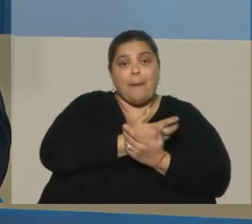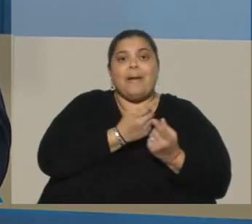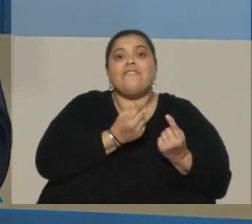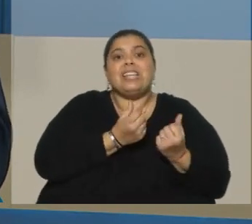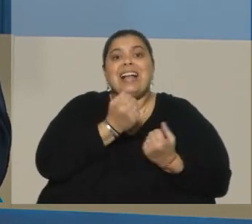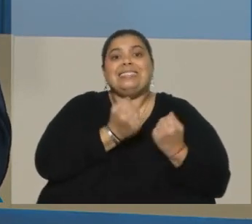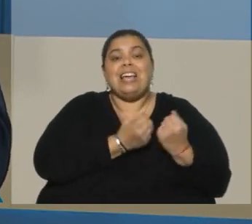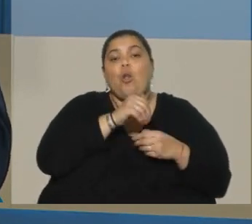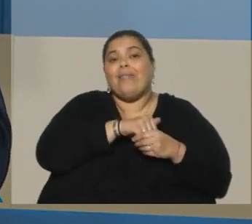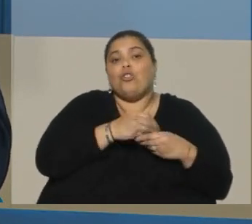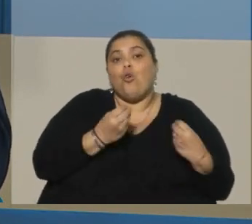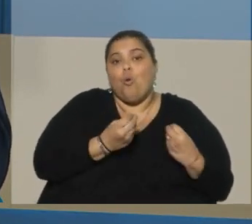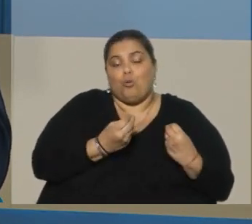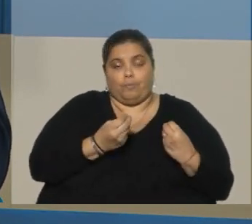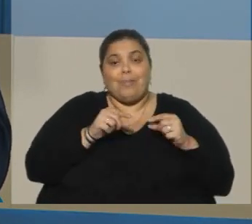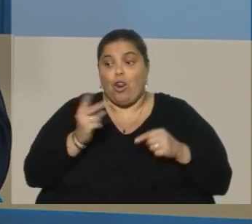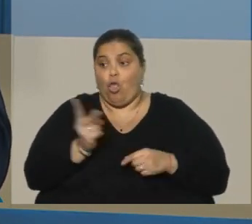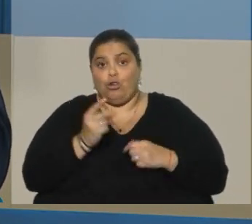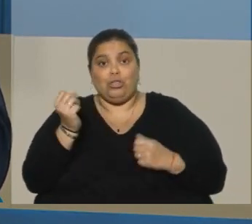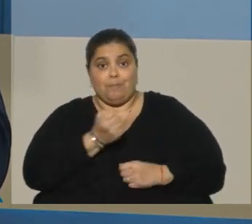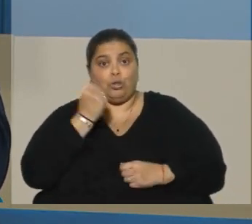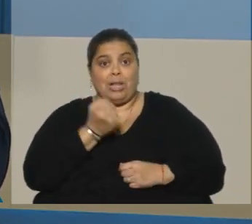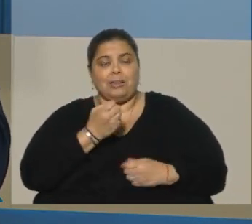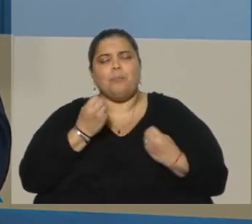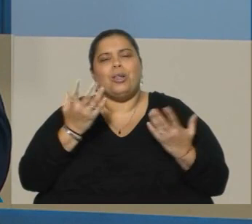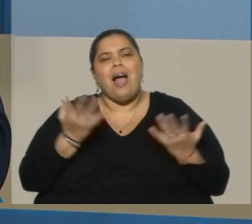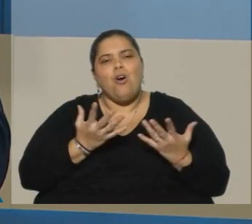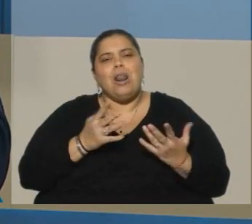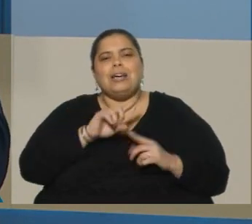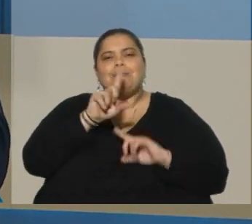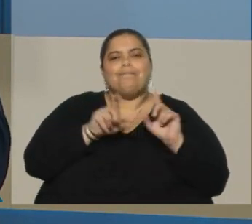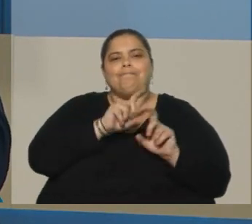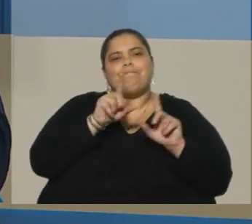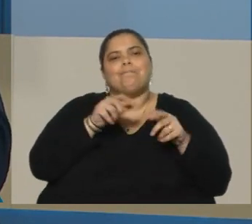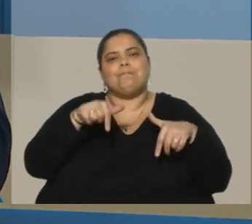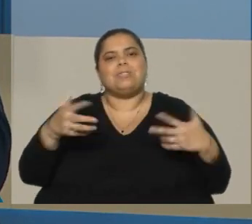hay una situación de inestabilidad. En las situaciones de incertidumbre como la que tienen los